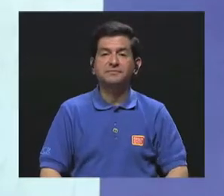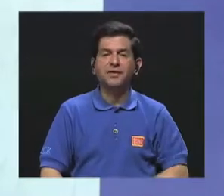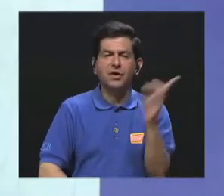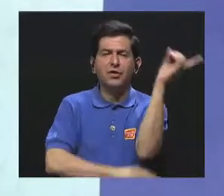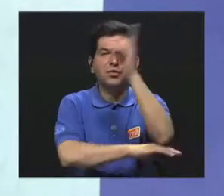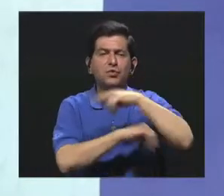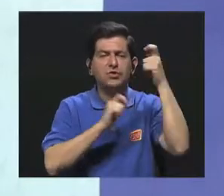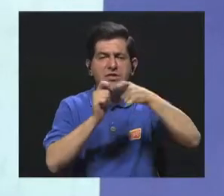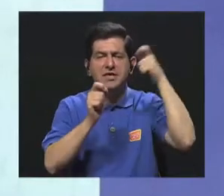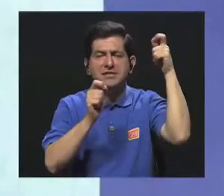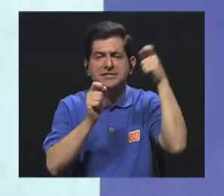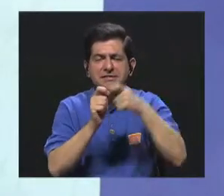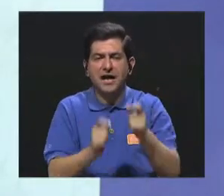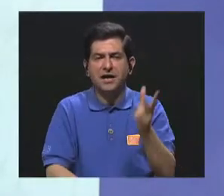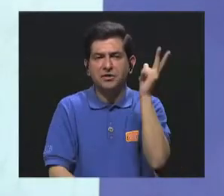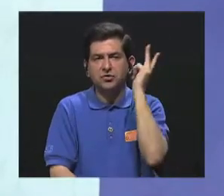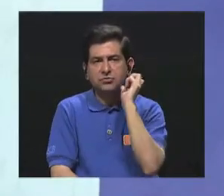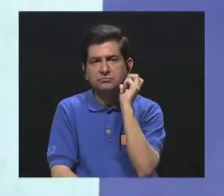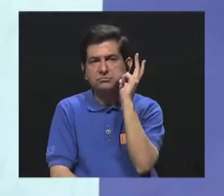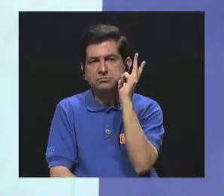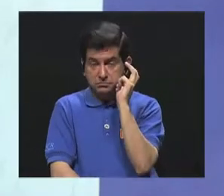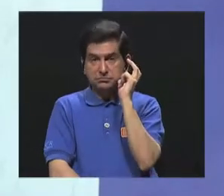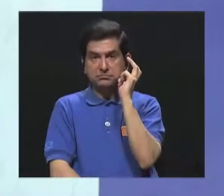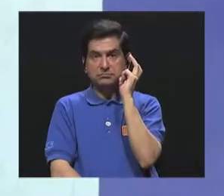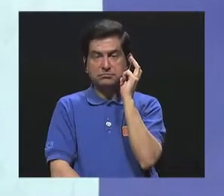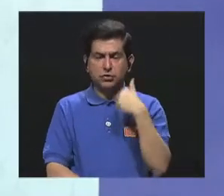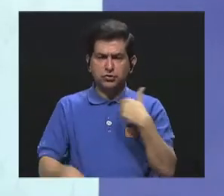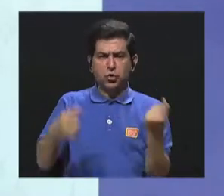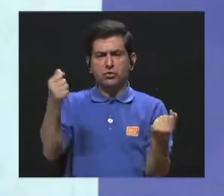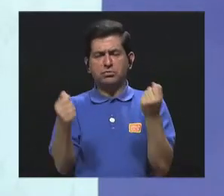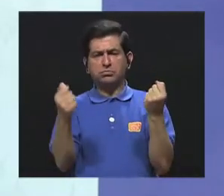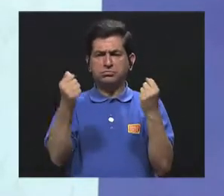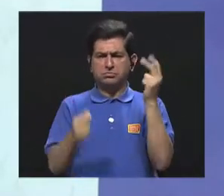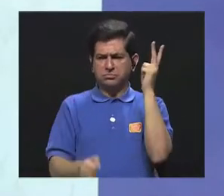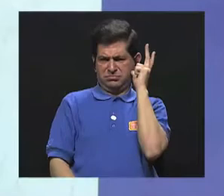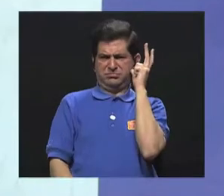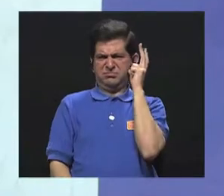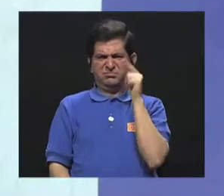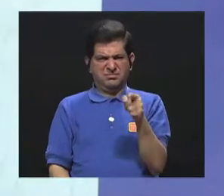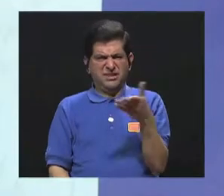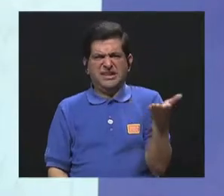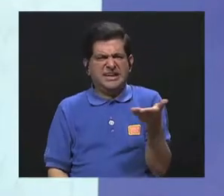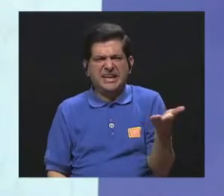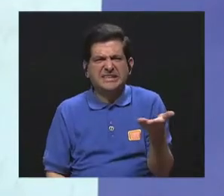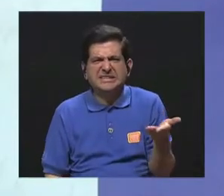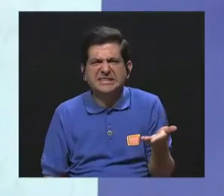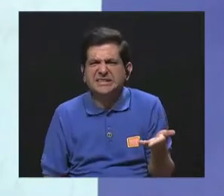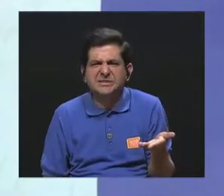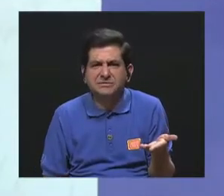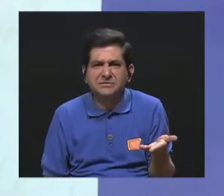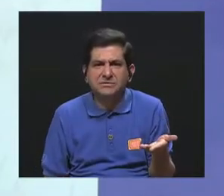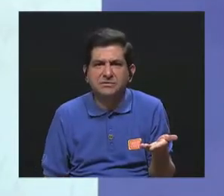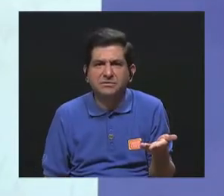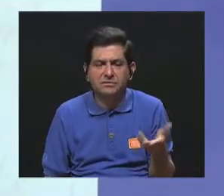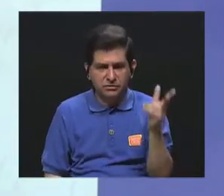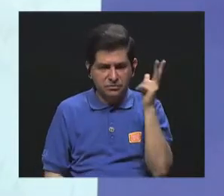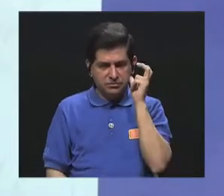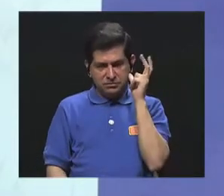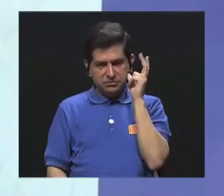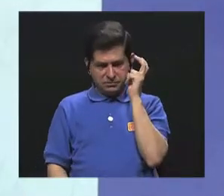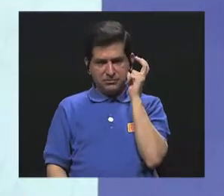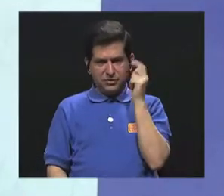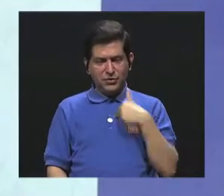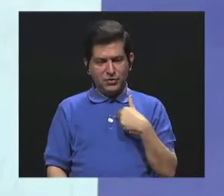día justamente como que los escuché, como que iba manejando y de repente yo dije, ¿qué es eso, verdad? Los escuché y quedé